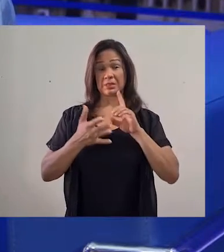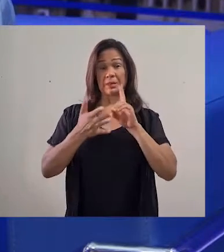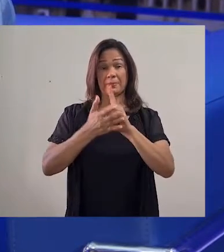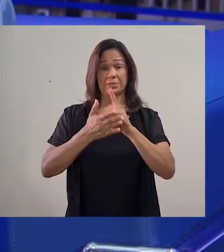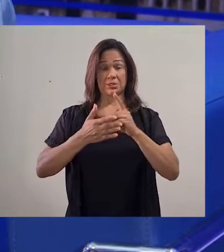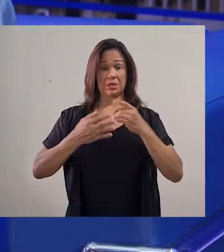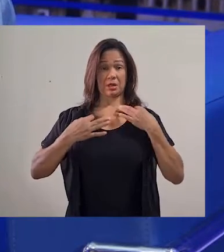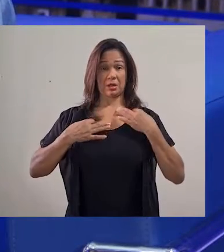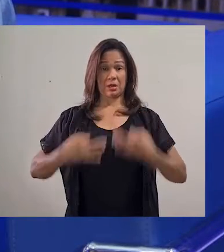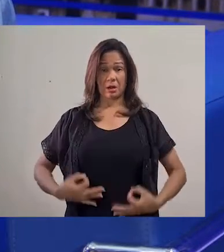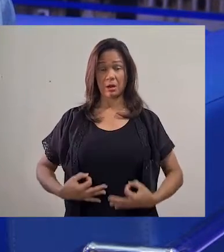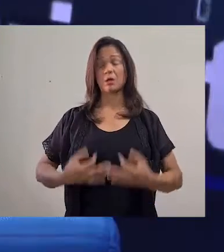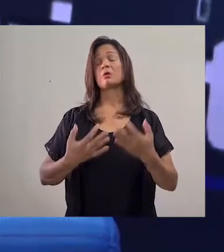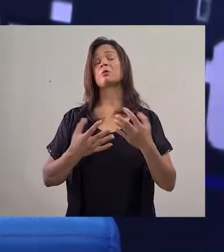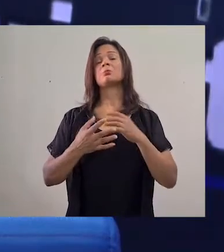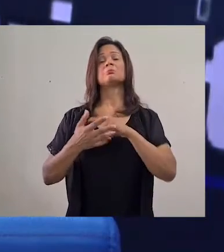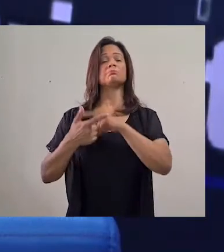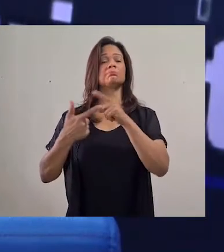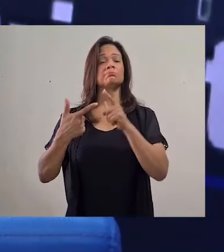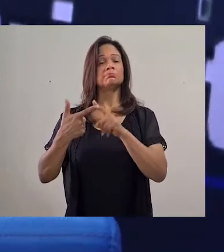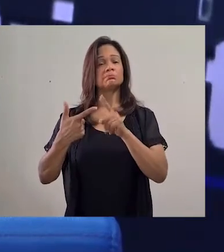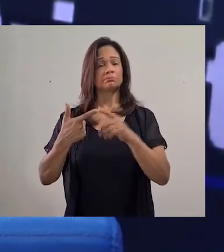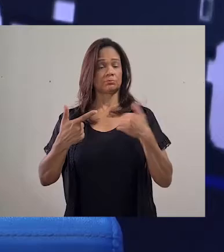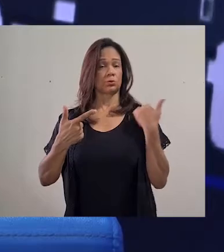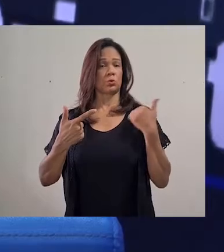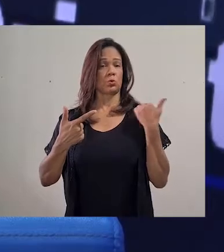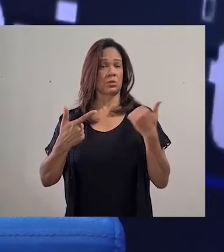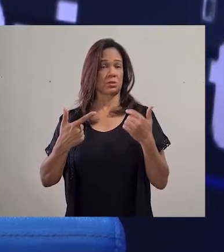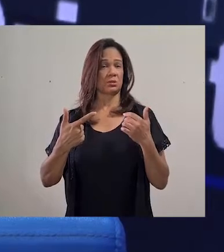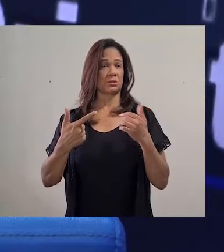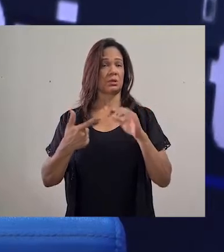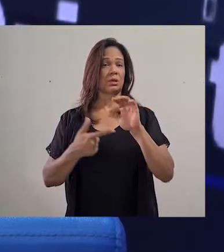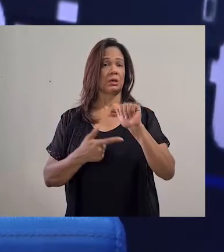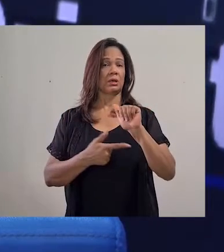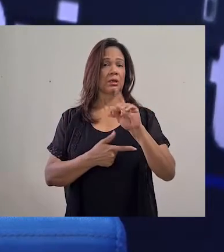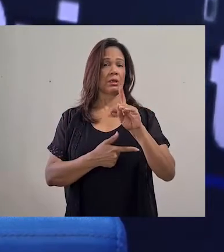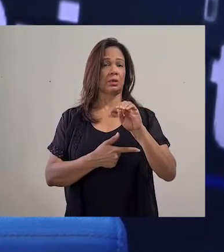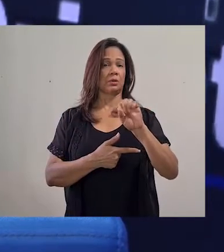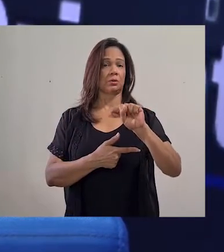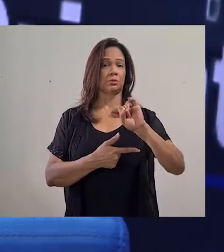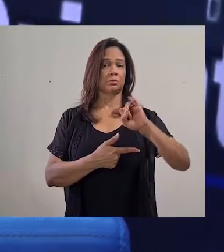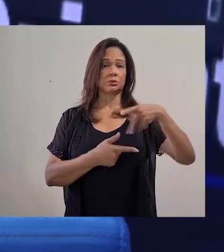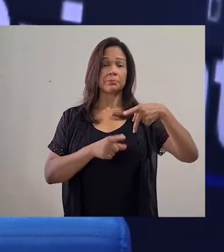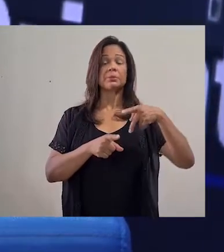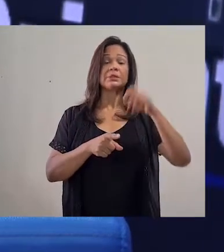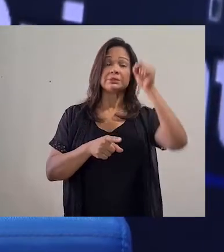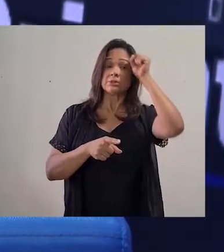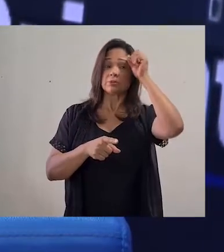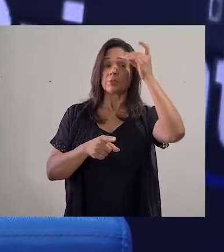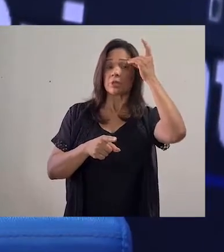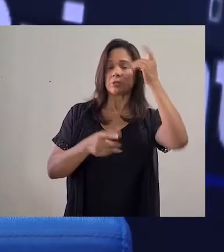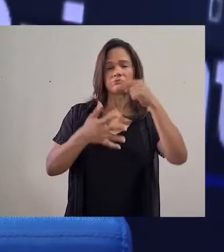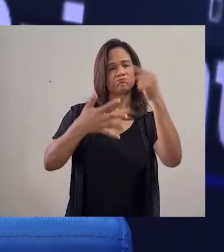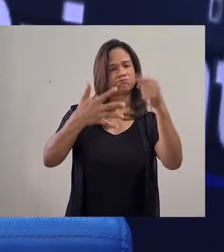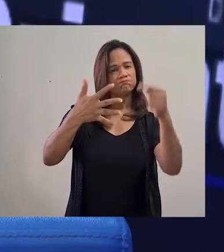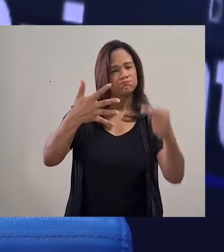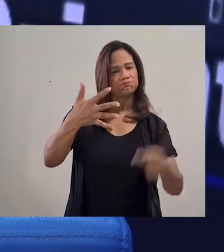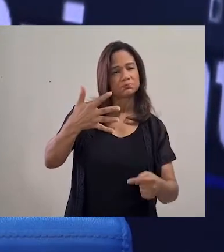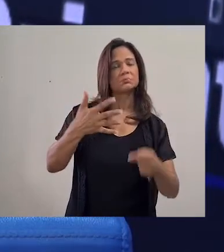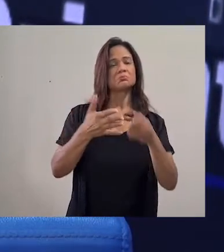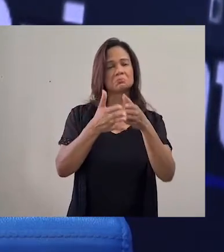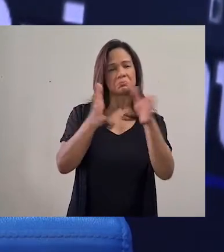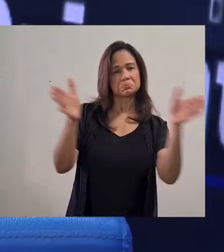abarca también los que son de los jóvenes que están en ADOSID y son síndrome de Down. Y